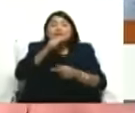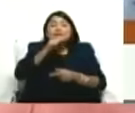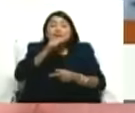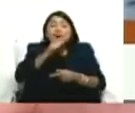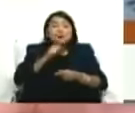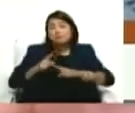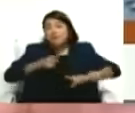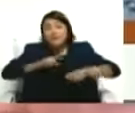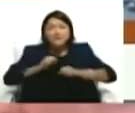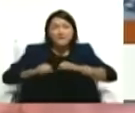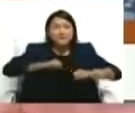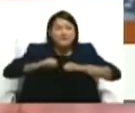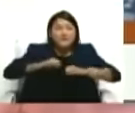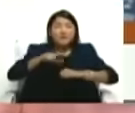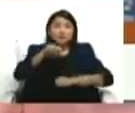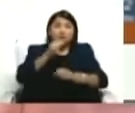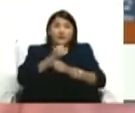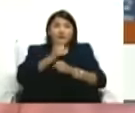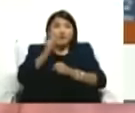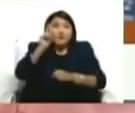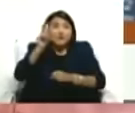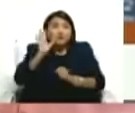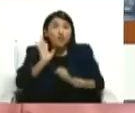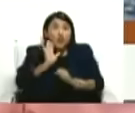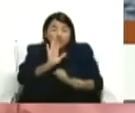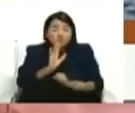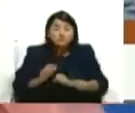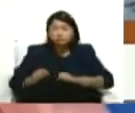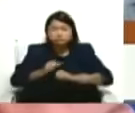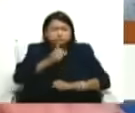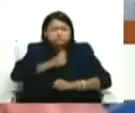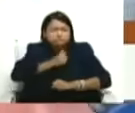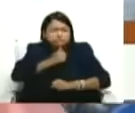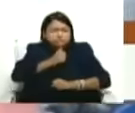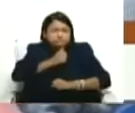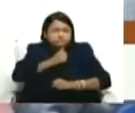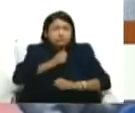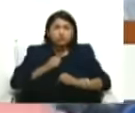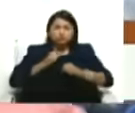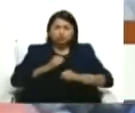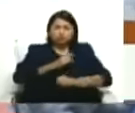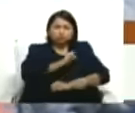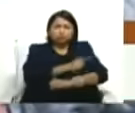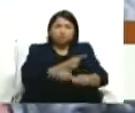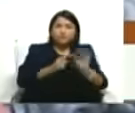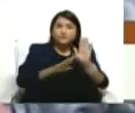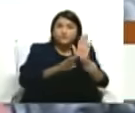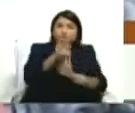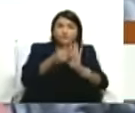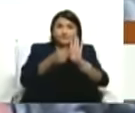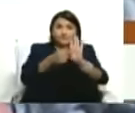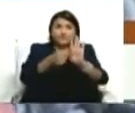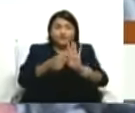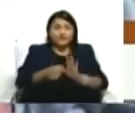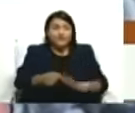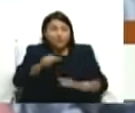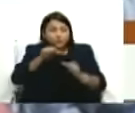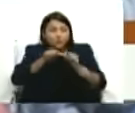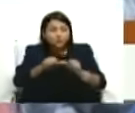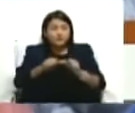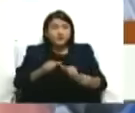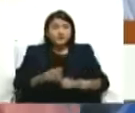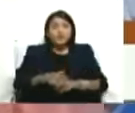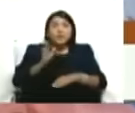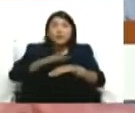los trabajadores y las trabajadoras de este país, en resistencia, venciendo, pero en resistencia de las